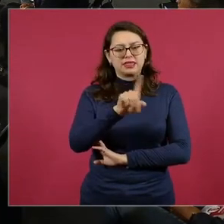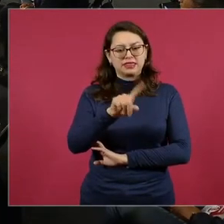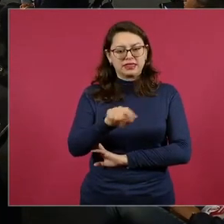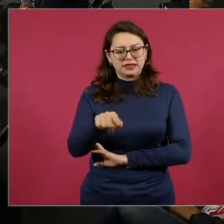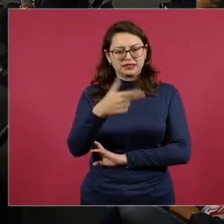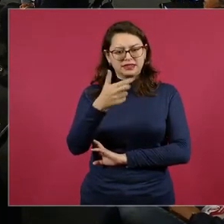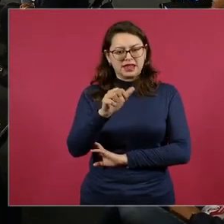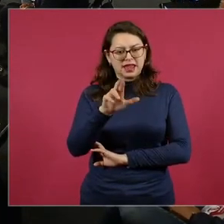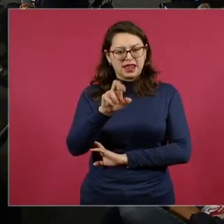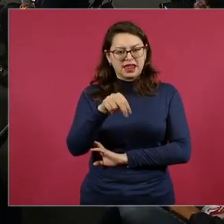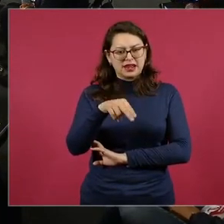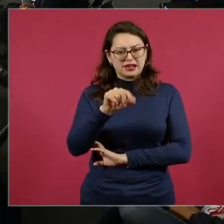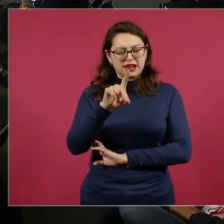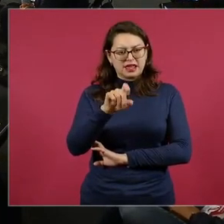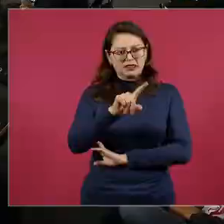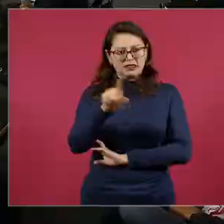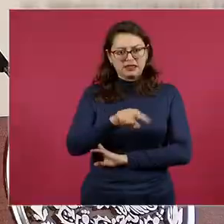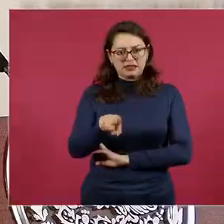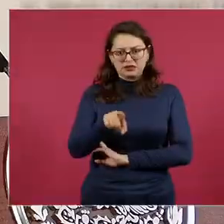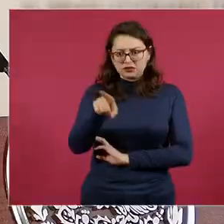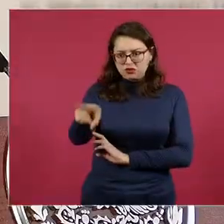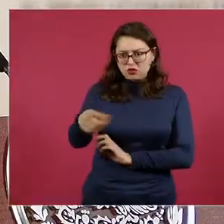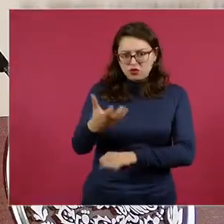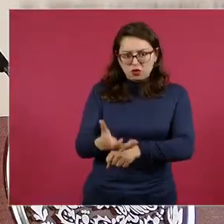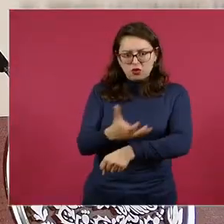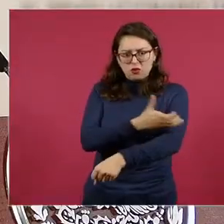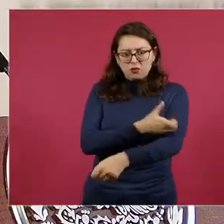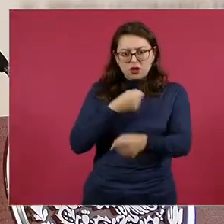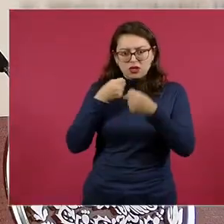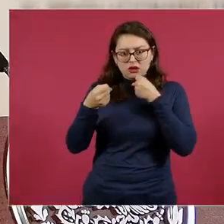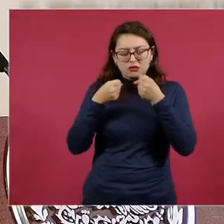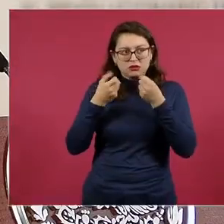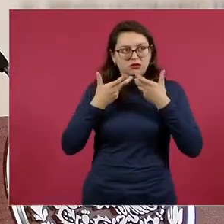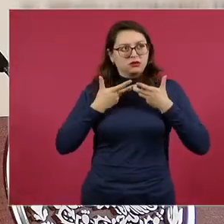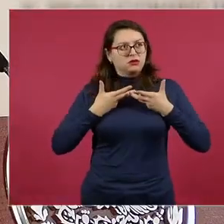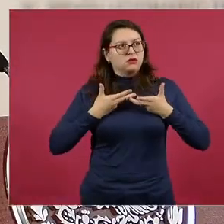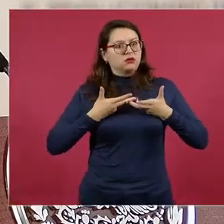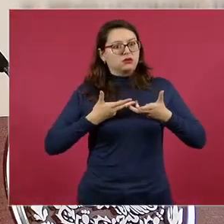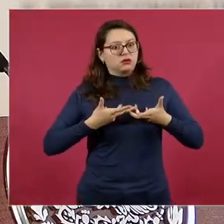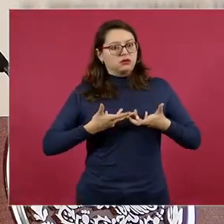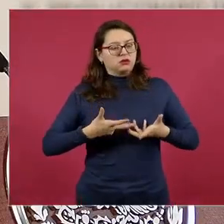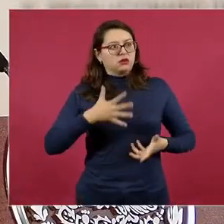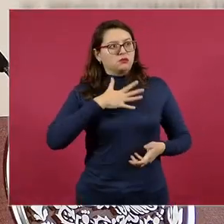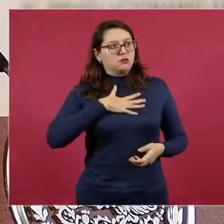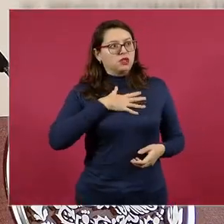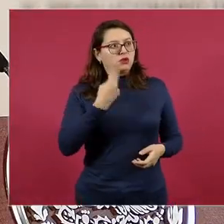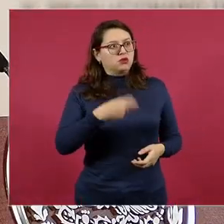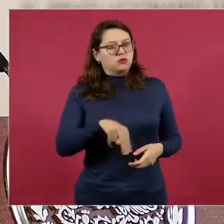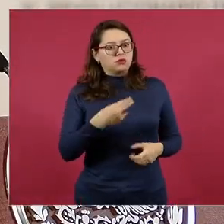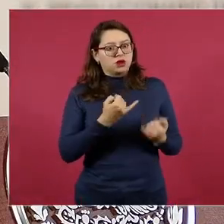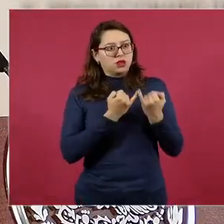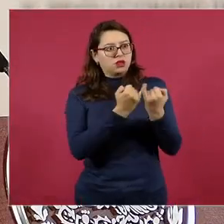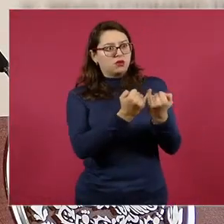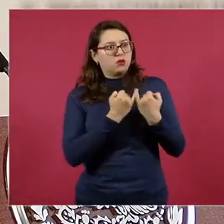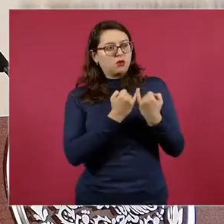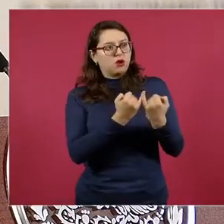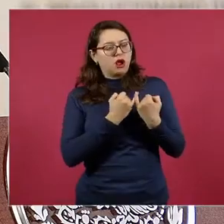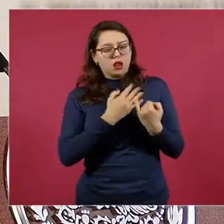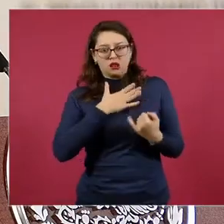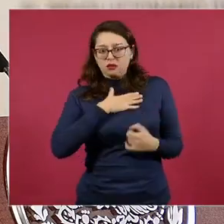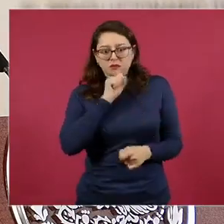un compañero de la prensa, que a lo mejor hasta se llama igual, ¿verdad que sí? Y